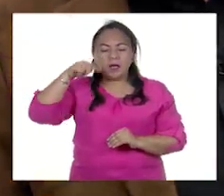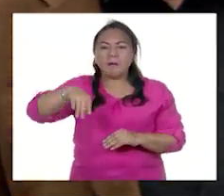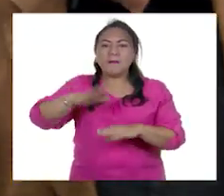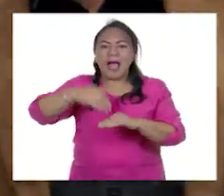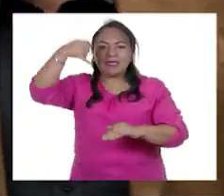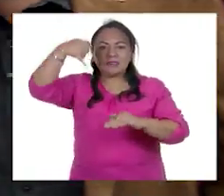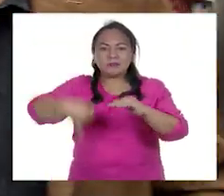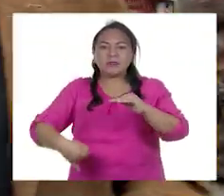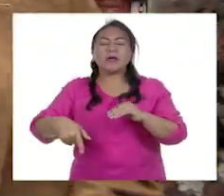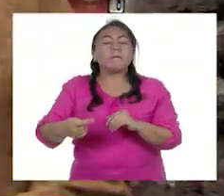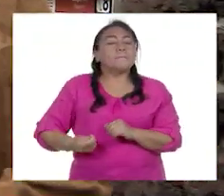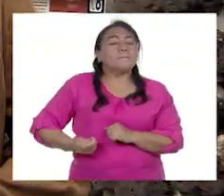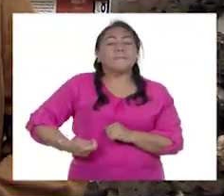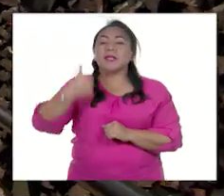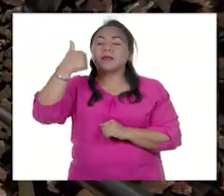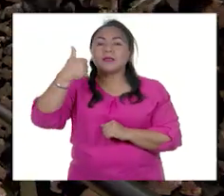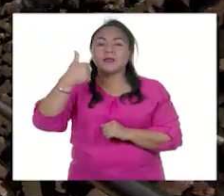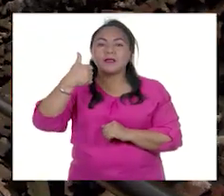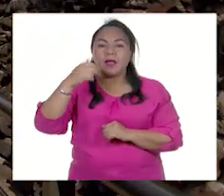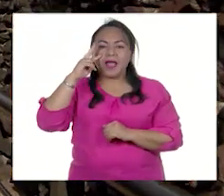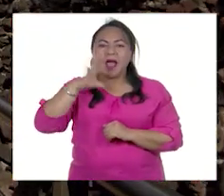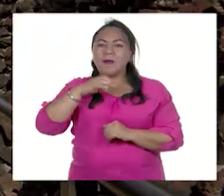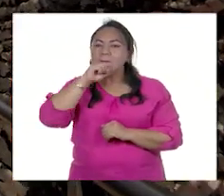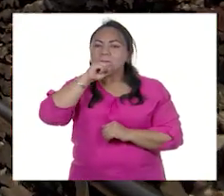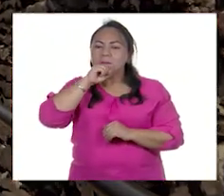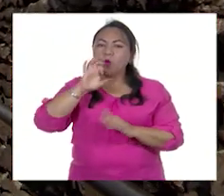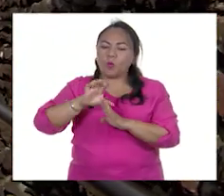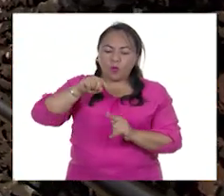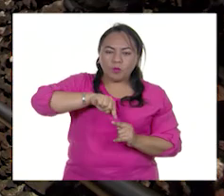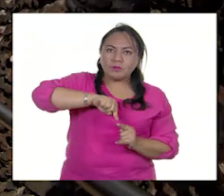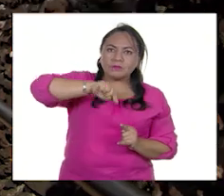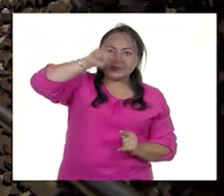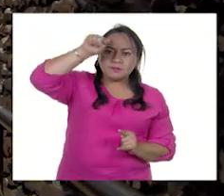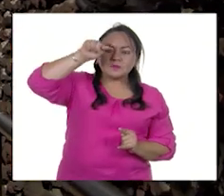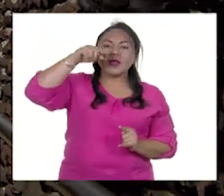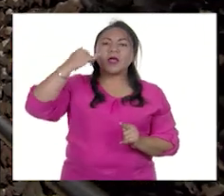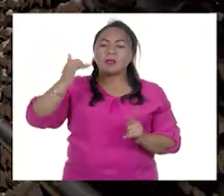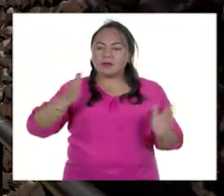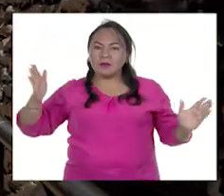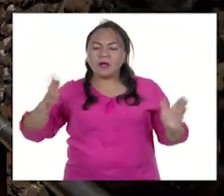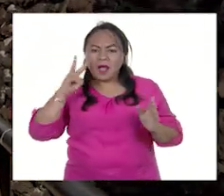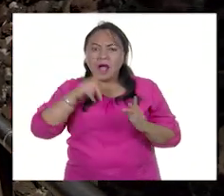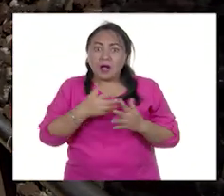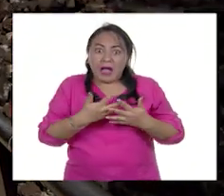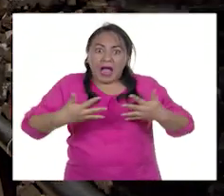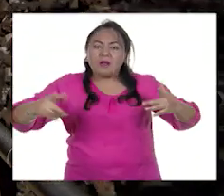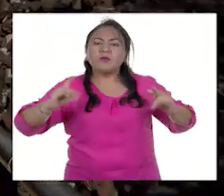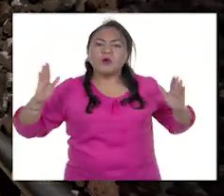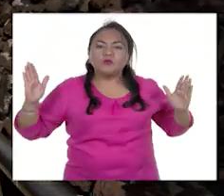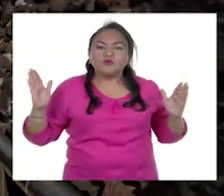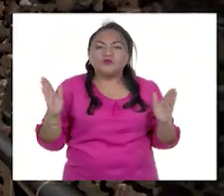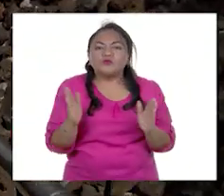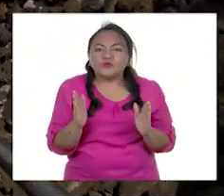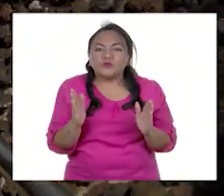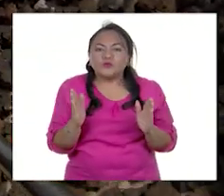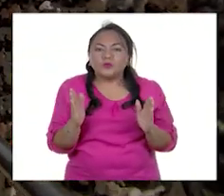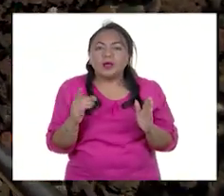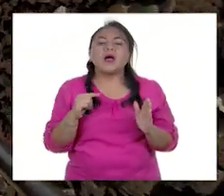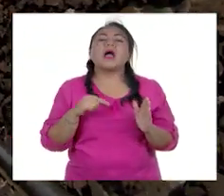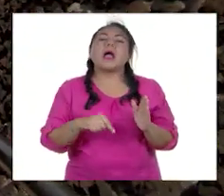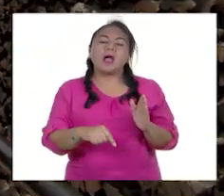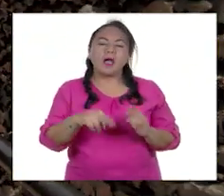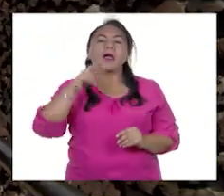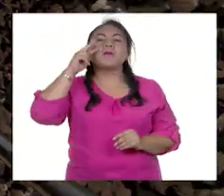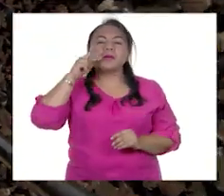ver que dado que ahí la altura y el volumen del edificio eran mucho menores, ahí lo que podemos ver es